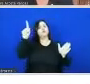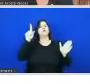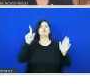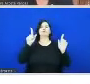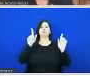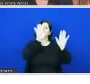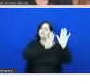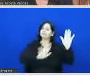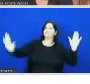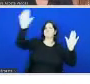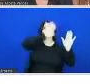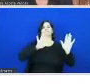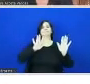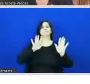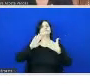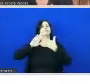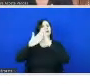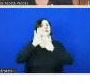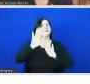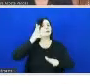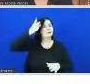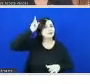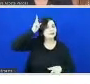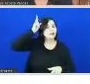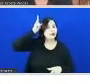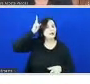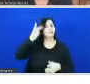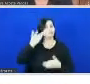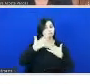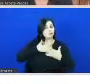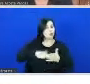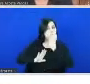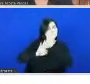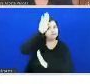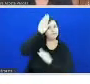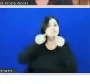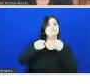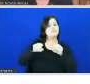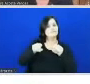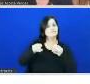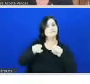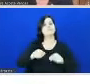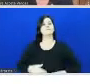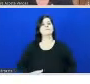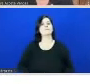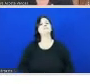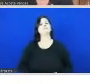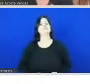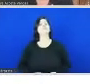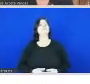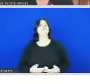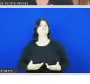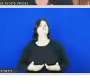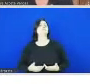nosotros desarrollamos, pues obviamente eso ha contribuido a que también estemos sobre la agenda. Y ya